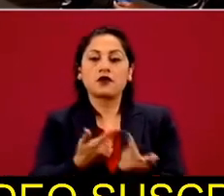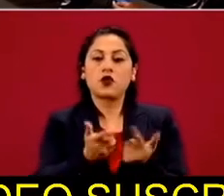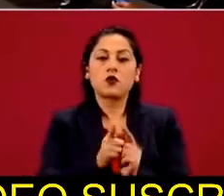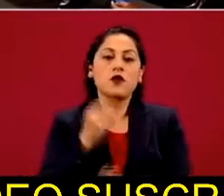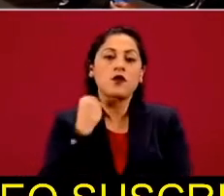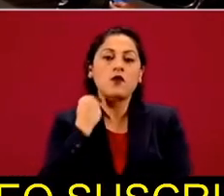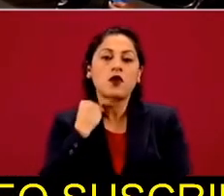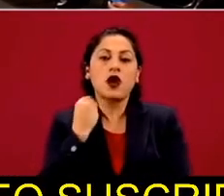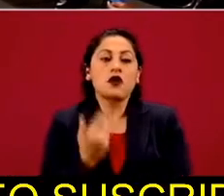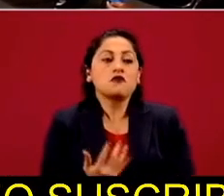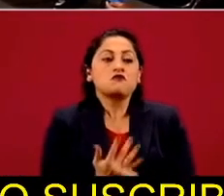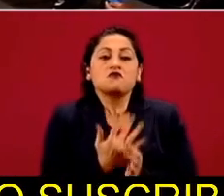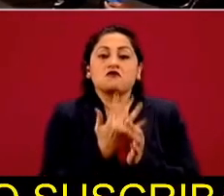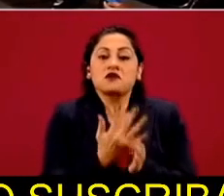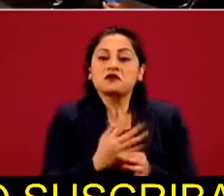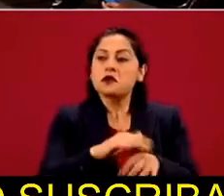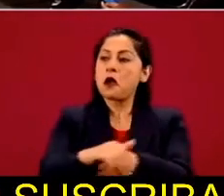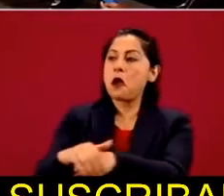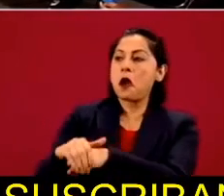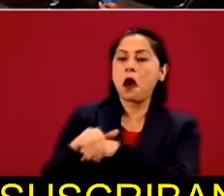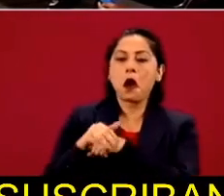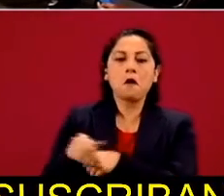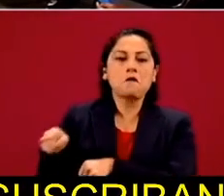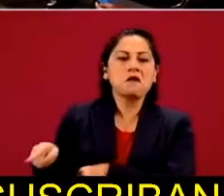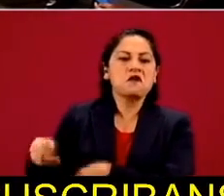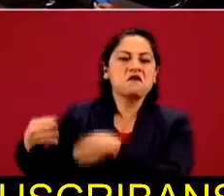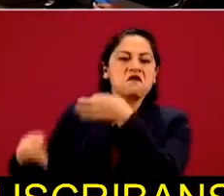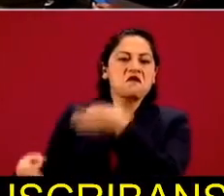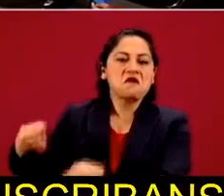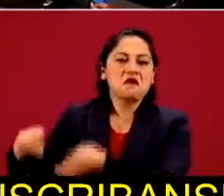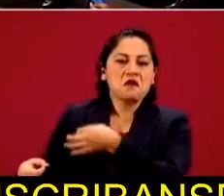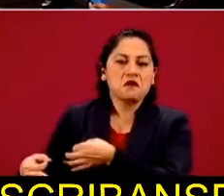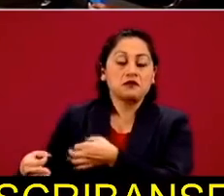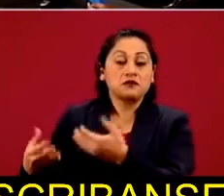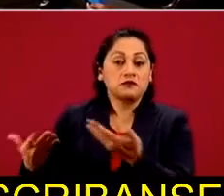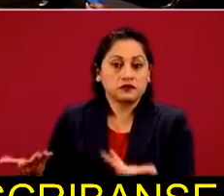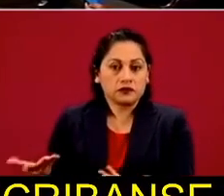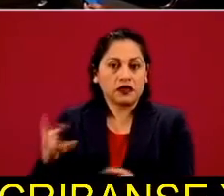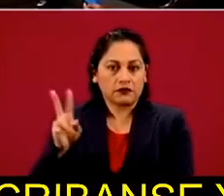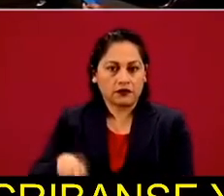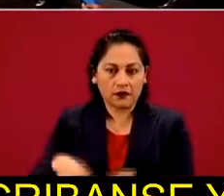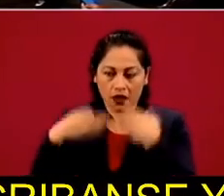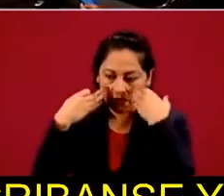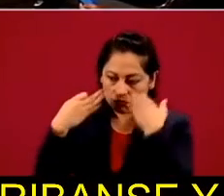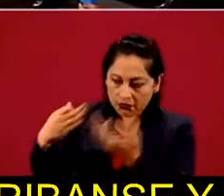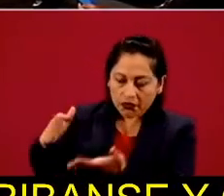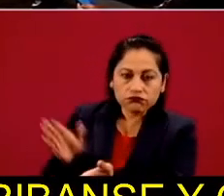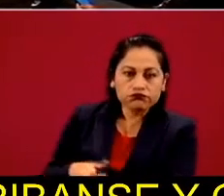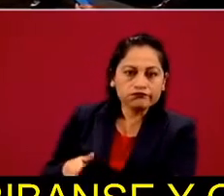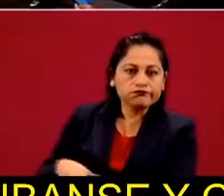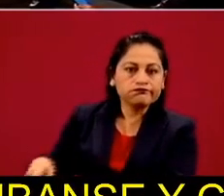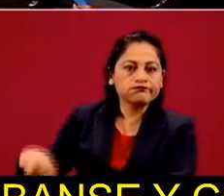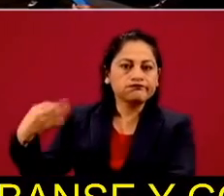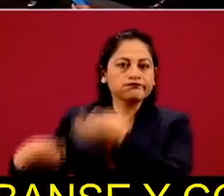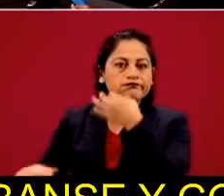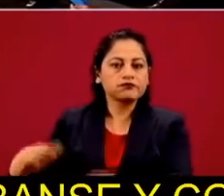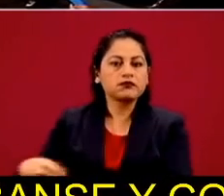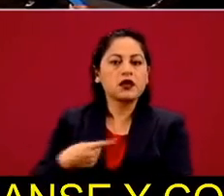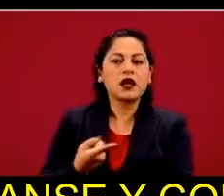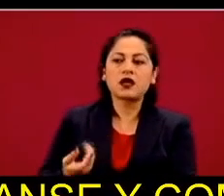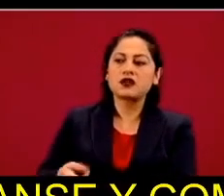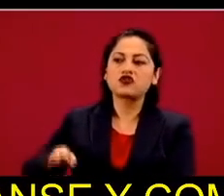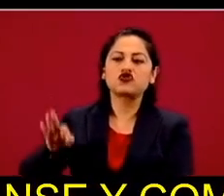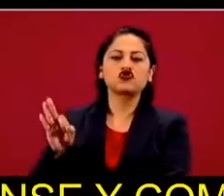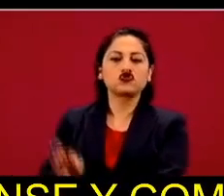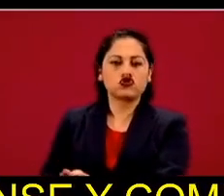máximo tribunal. Y sin mayores elementos jurídicos, a todas luces improcedente, promovieron un recurso para tratar